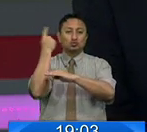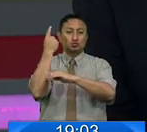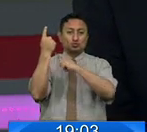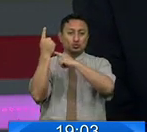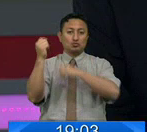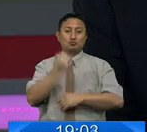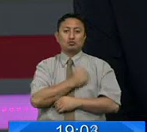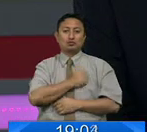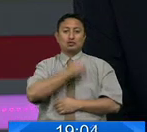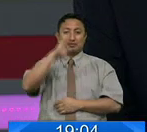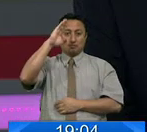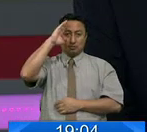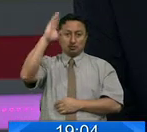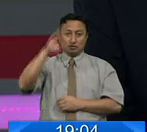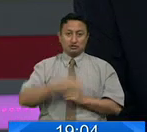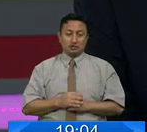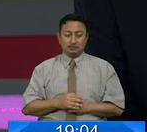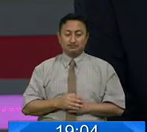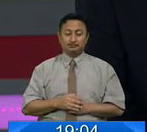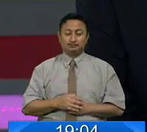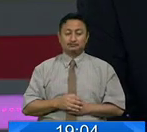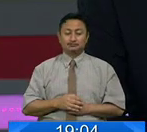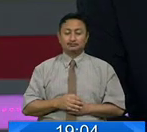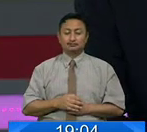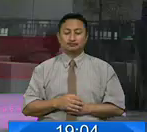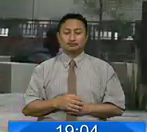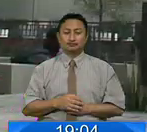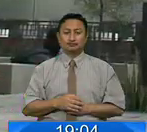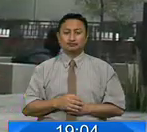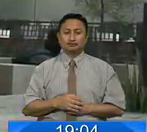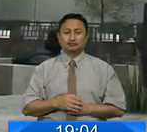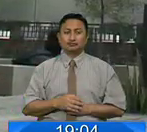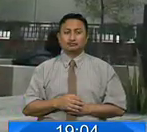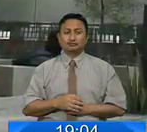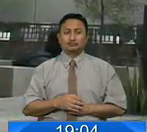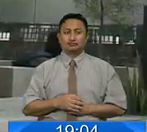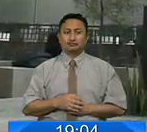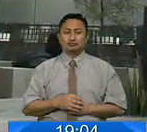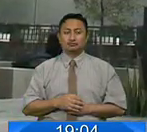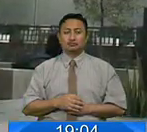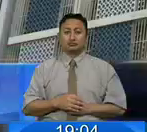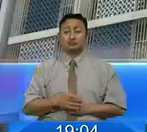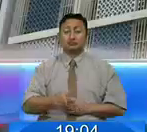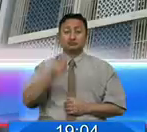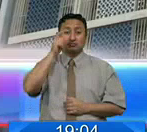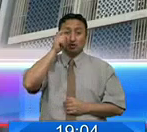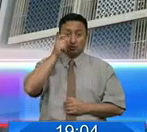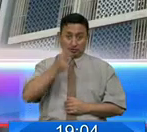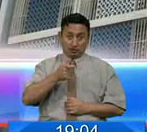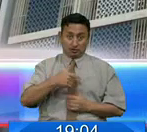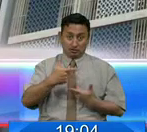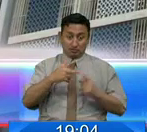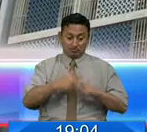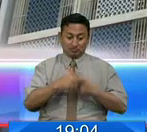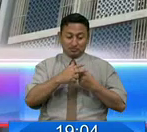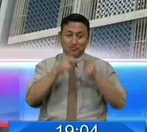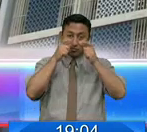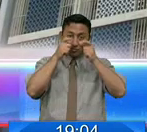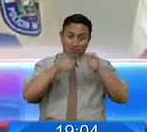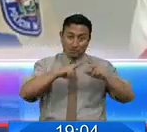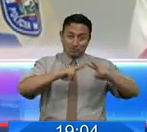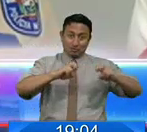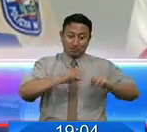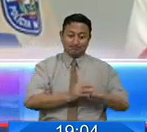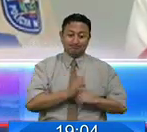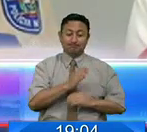esto presuntamente para fines personales le contamos la fiscalía general del estado abrió una investigación previa en